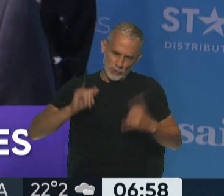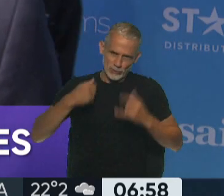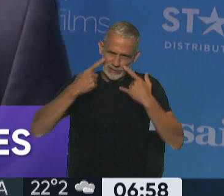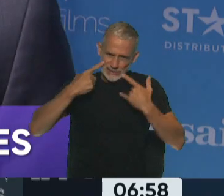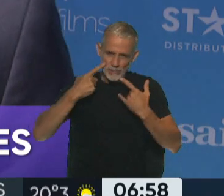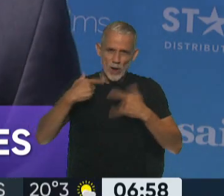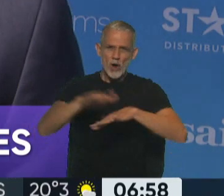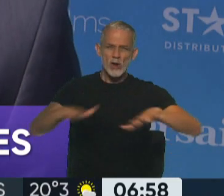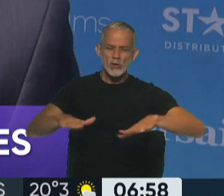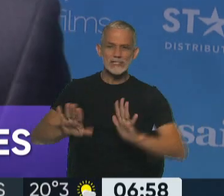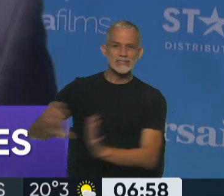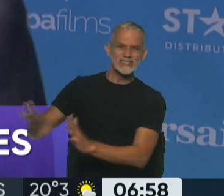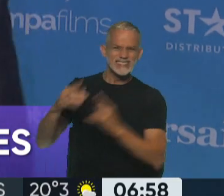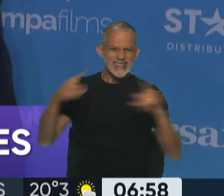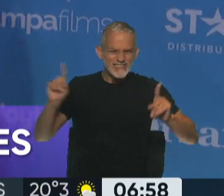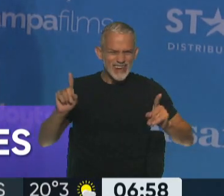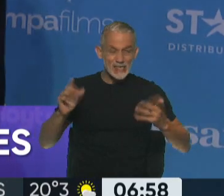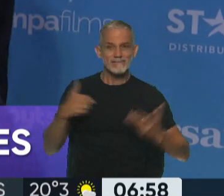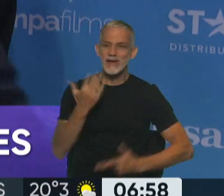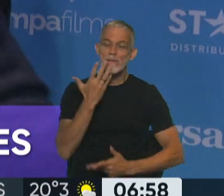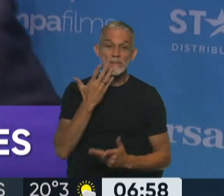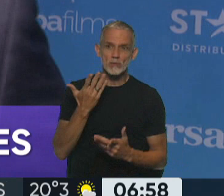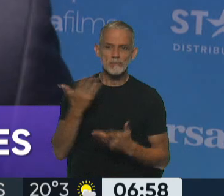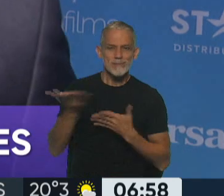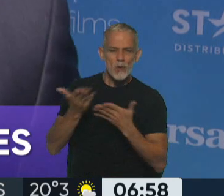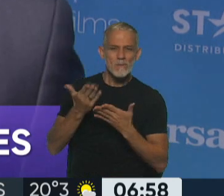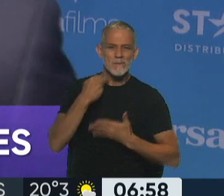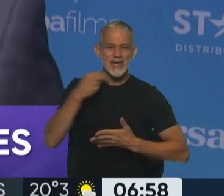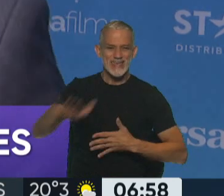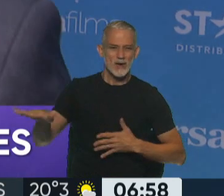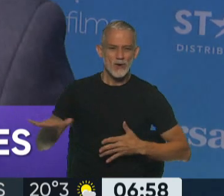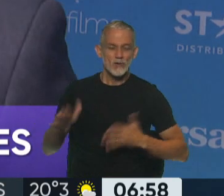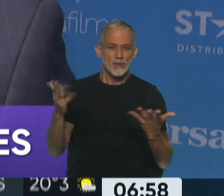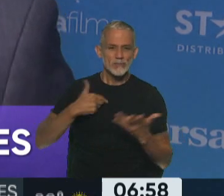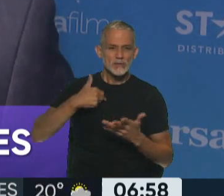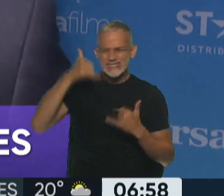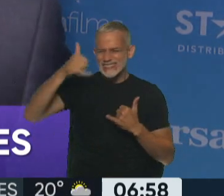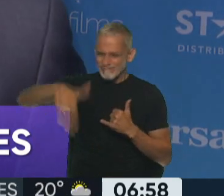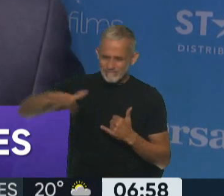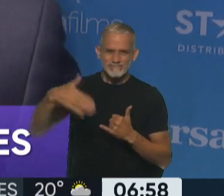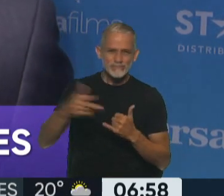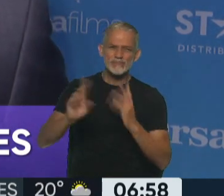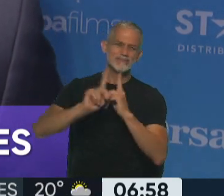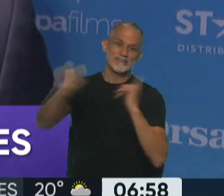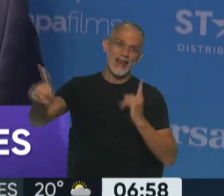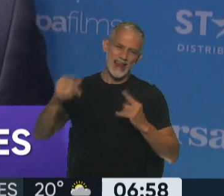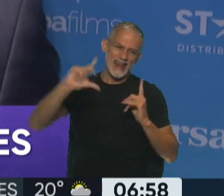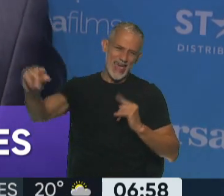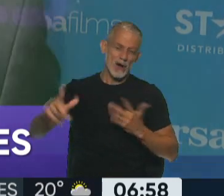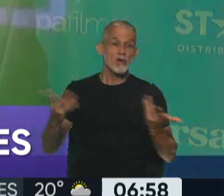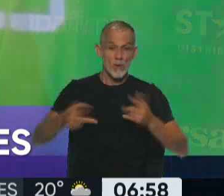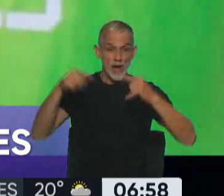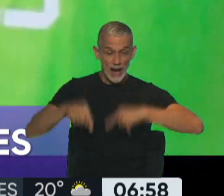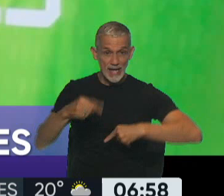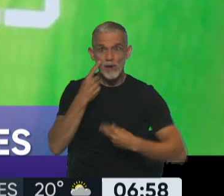sin los chicos era distinto, era raro, ¿viste? Me hubiese gustado compartirlo con ellos. Inmediatamente lo llamé y lo compartí a la distancia y ahora, bueno, vamos